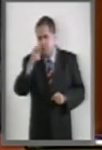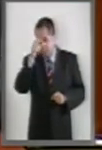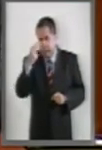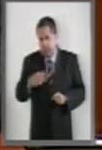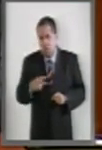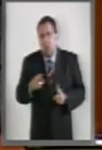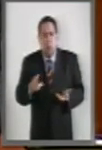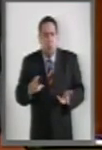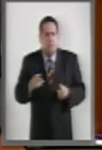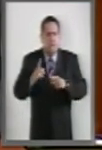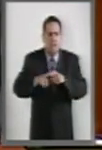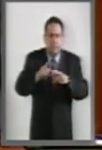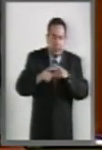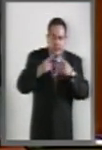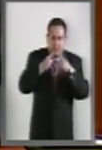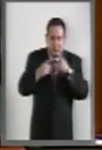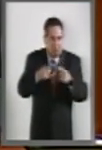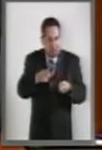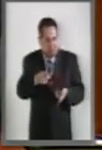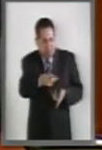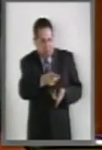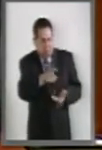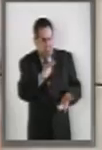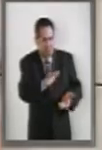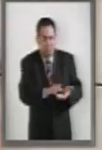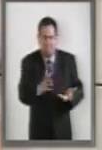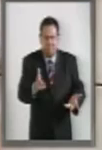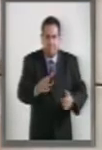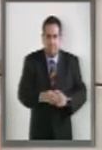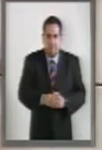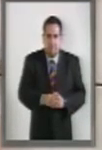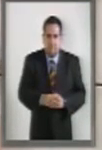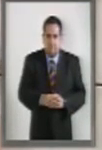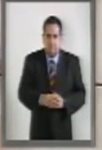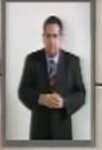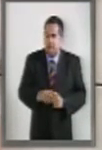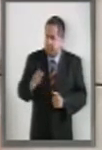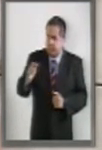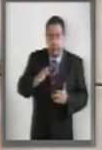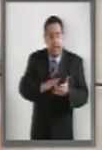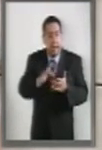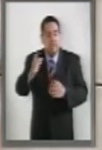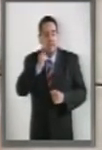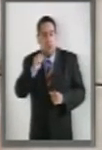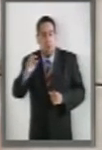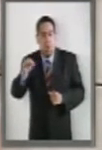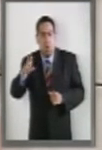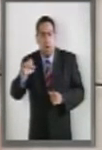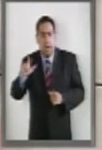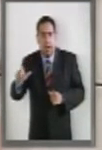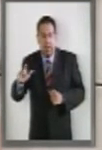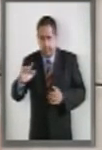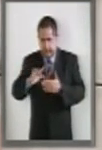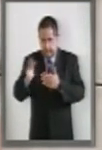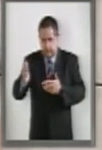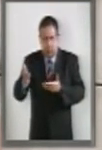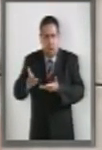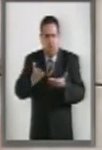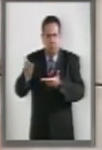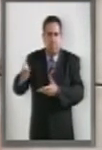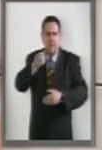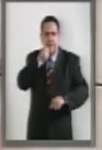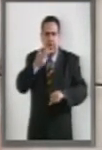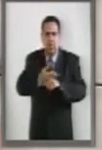de por sí empobrecido. Gracias, senador Monreal. Señor secretario, tiene el uso de la